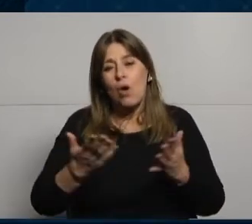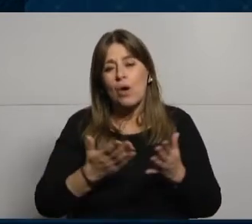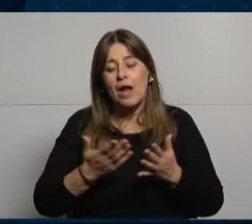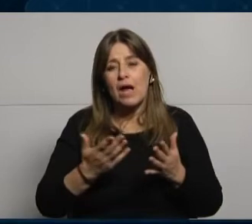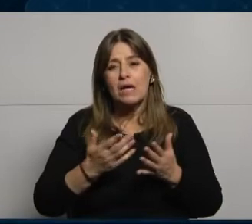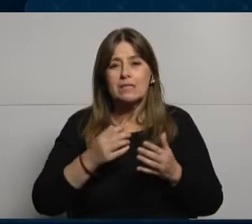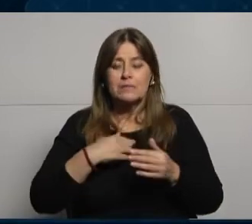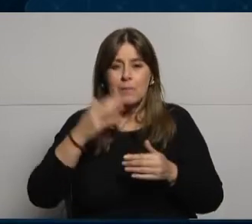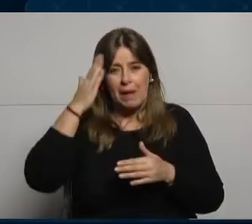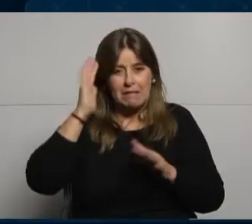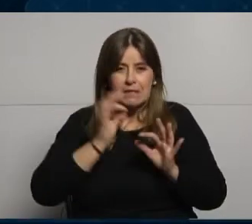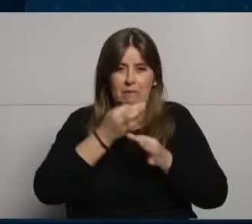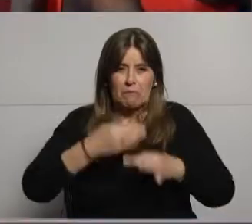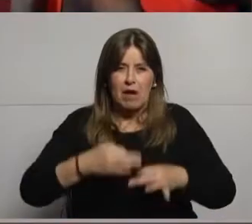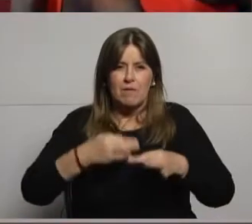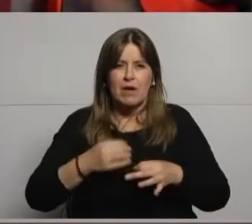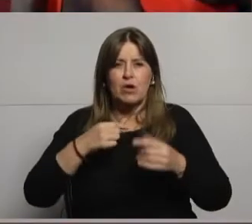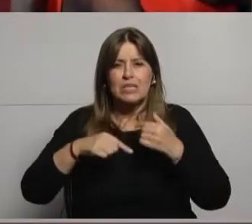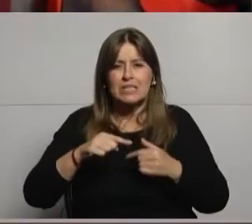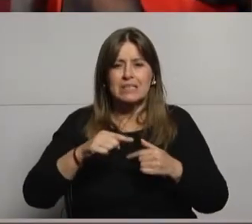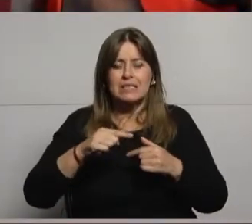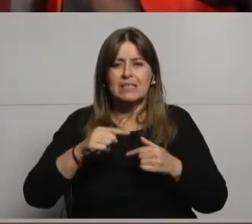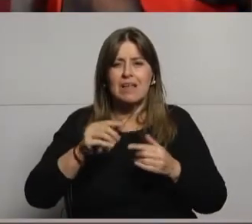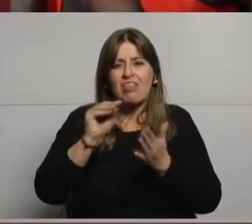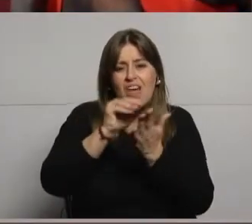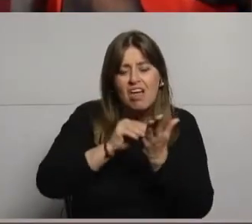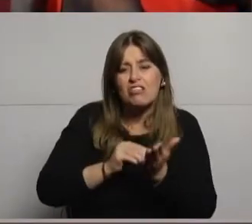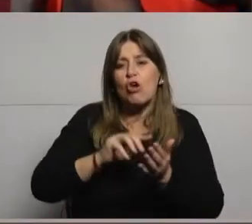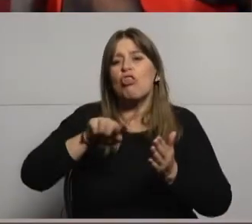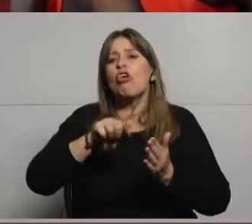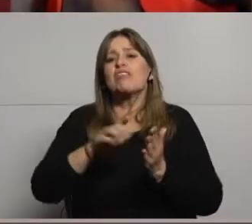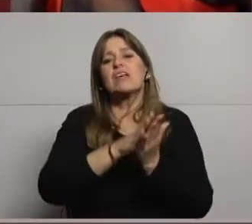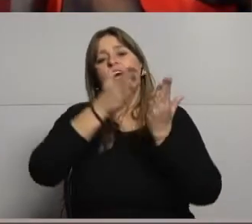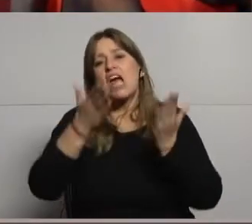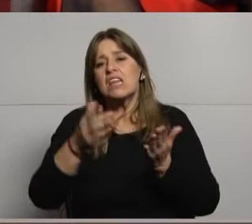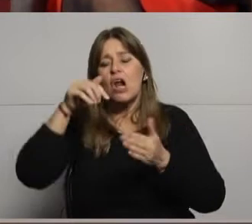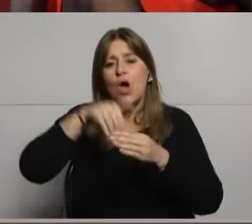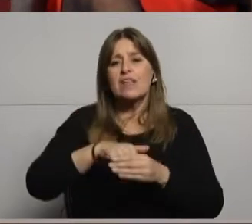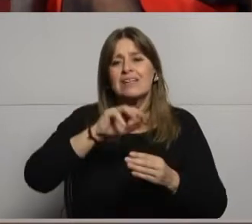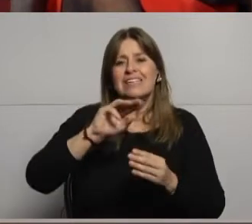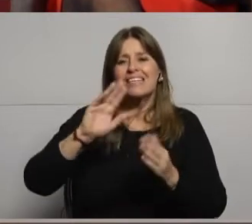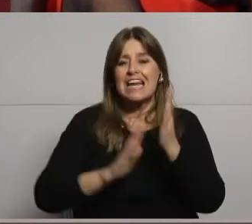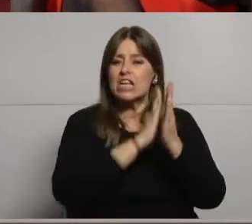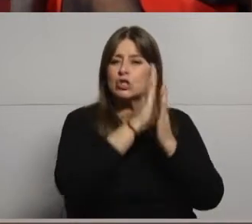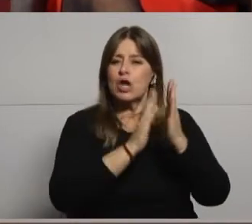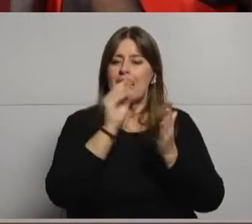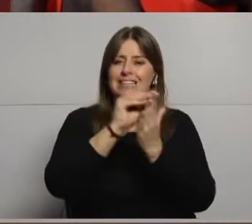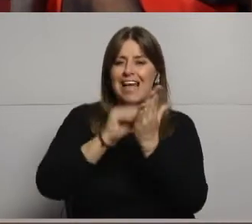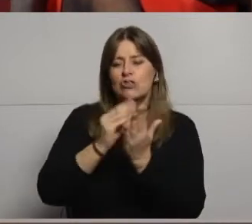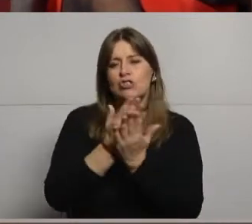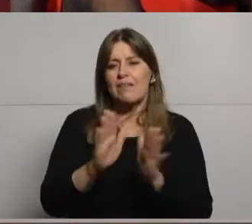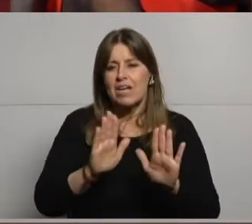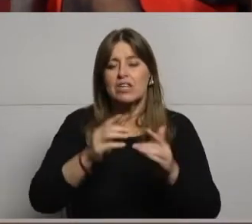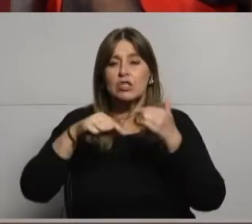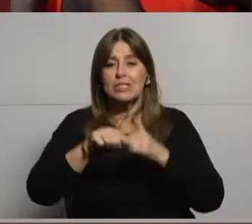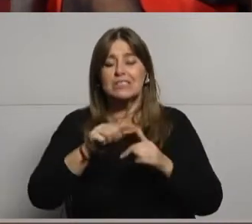que me parece bárbaro, que los datos están disponibles en el catálogo nacional de datos abiertos, que eso es lo